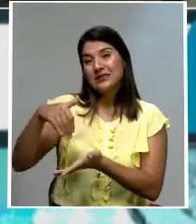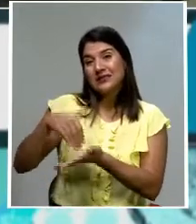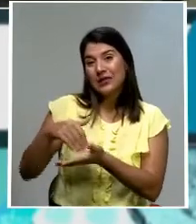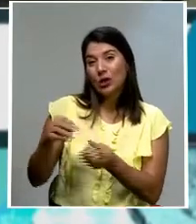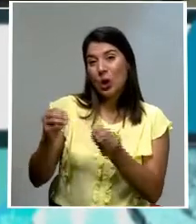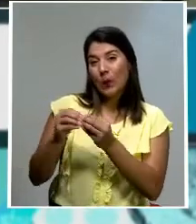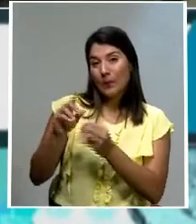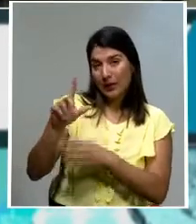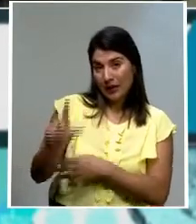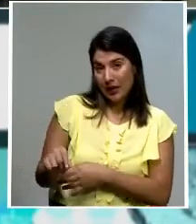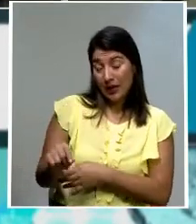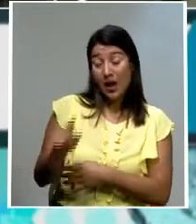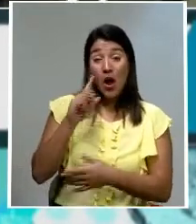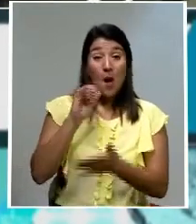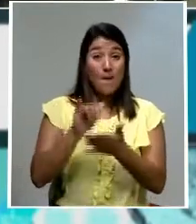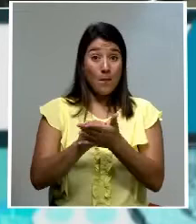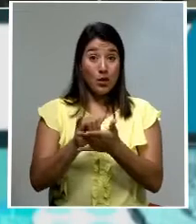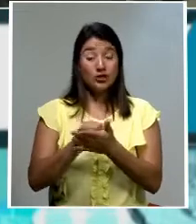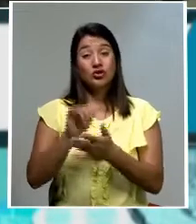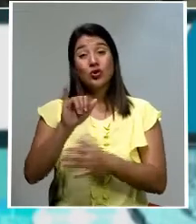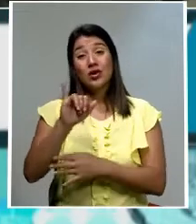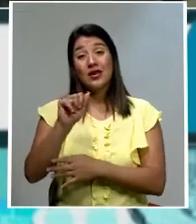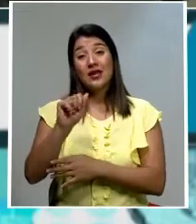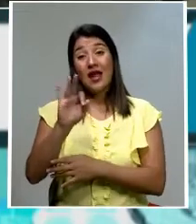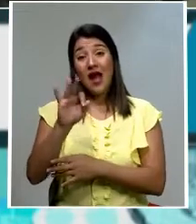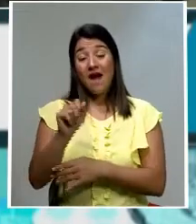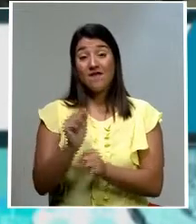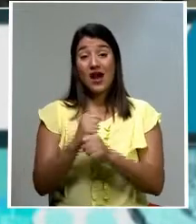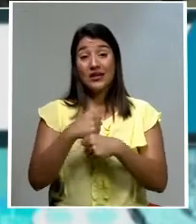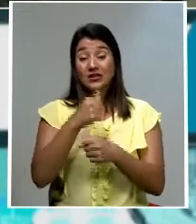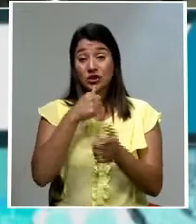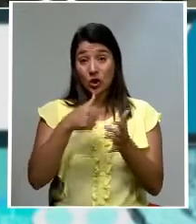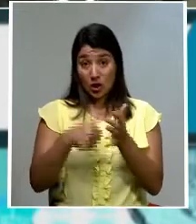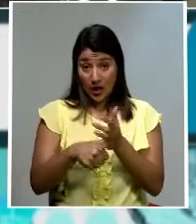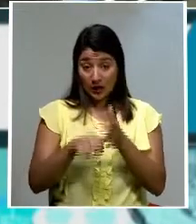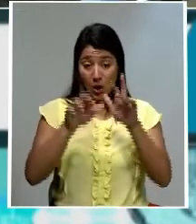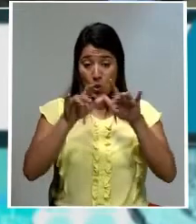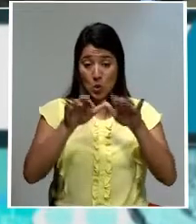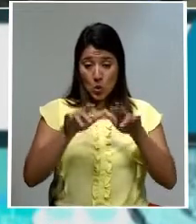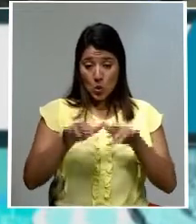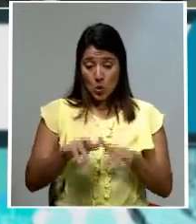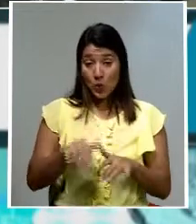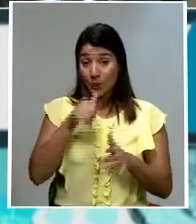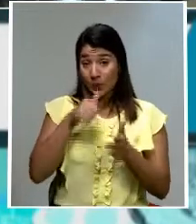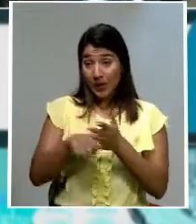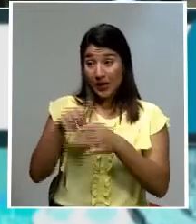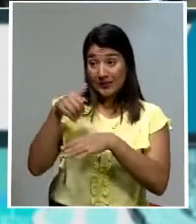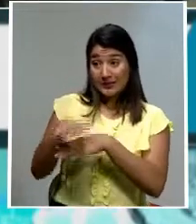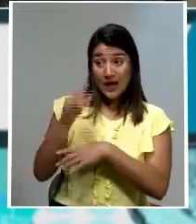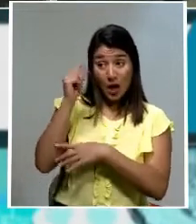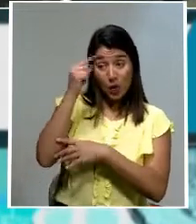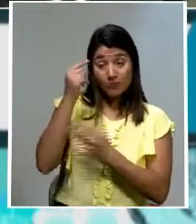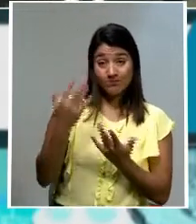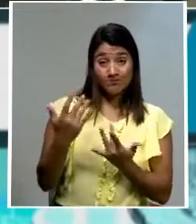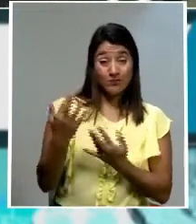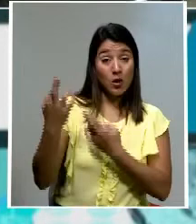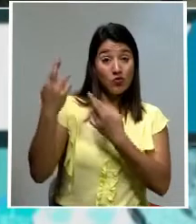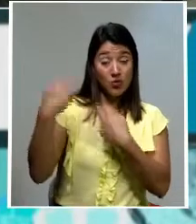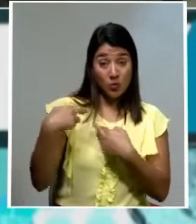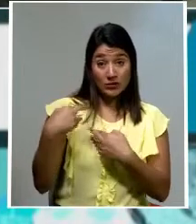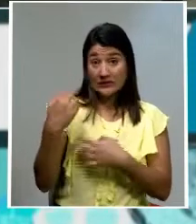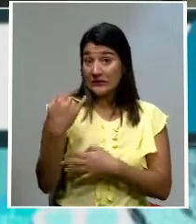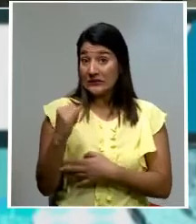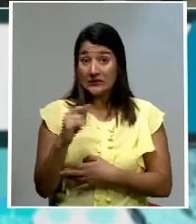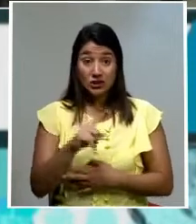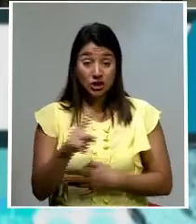alejados. Ante esta situación, el IAFA envió una carta comentándole la situación al gobierno, esperan una respuesta pronta. De no